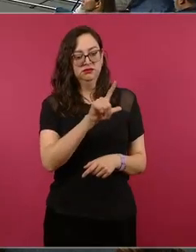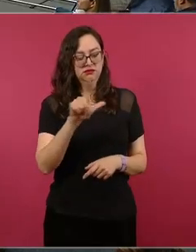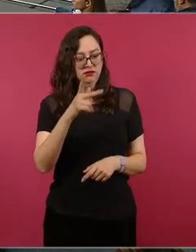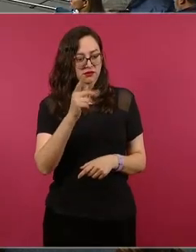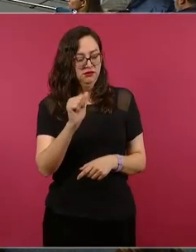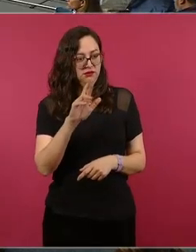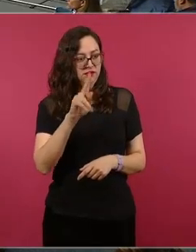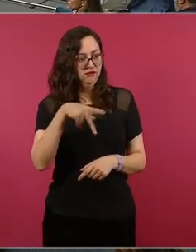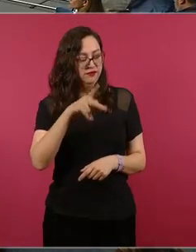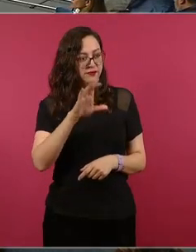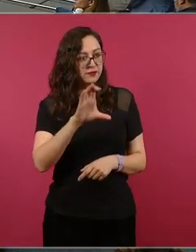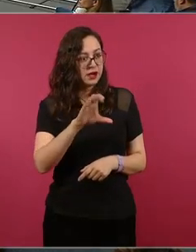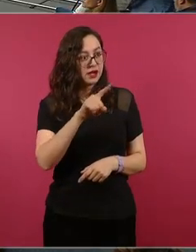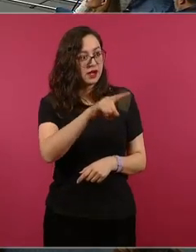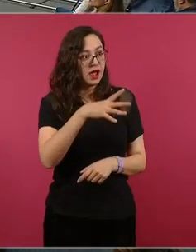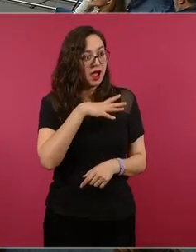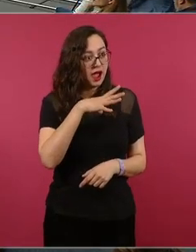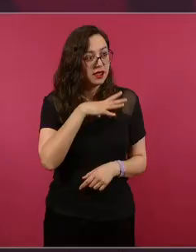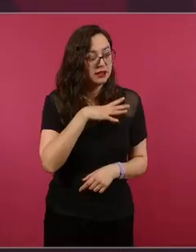en Texas